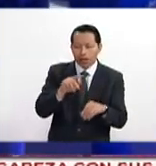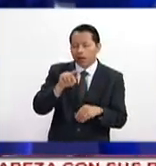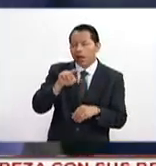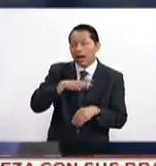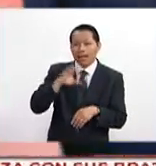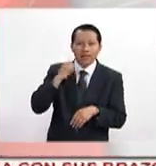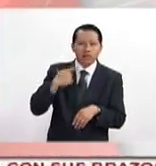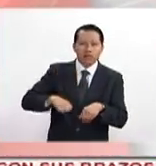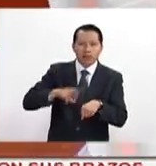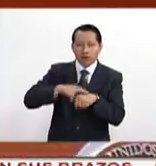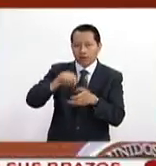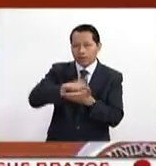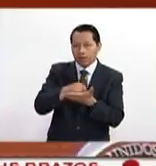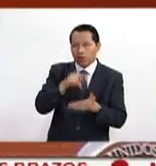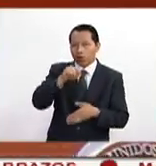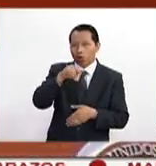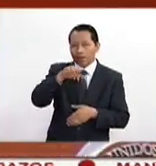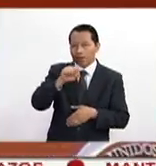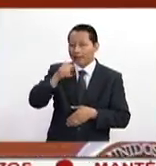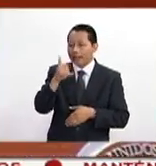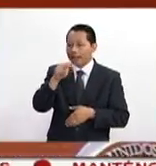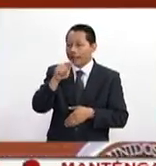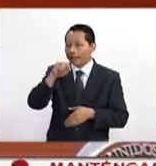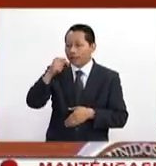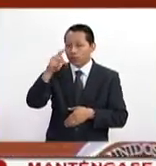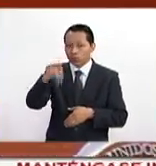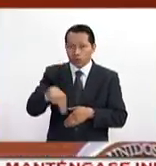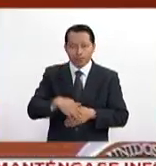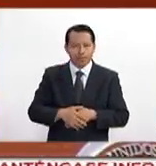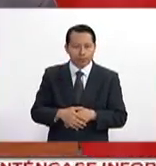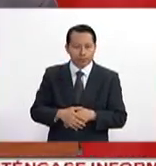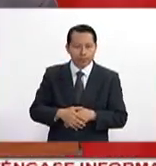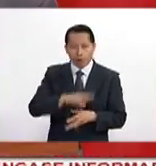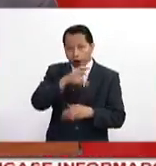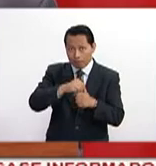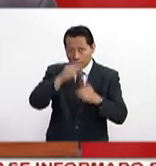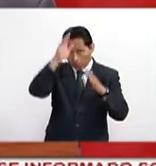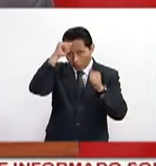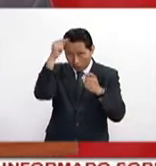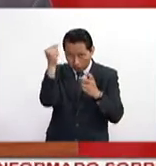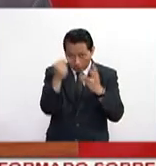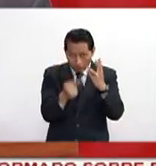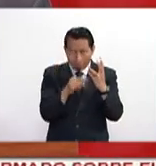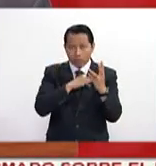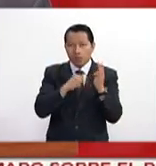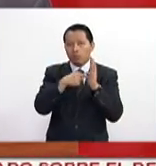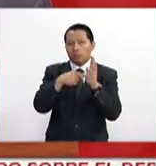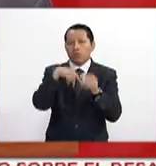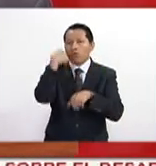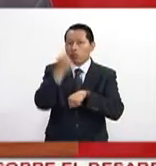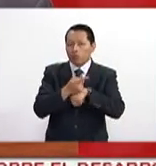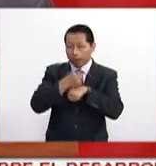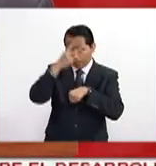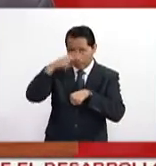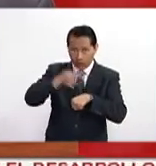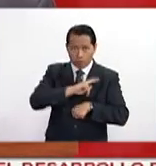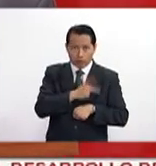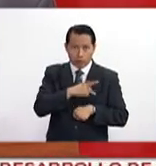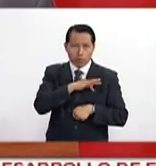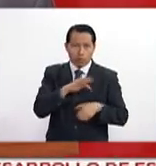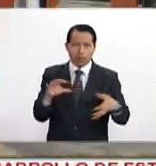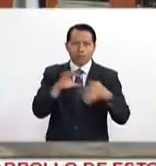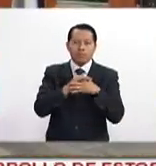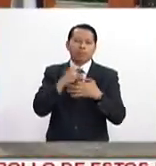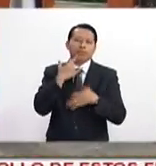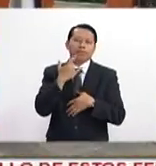Yarrington. Todos estos acuerdos dan muestra de la voluntad de Portugal y México para estrechar sus lazos